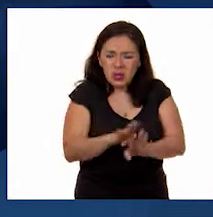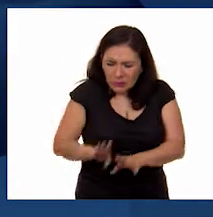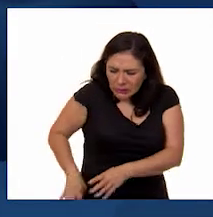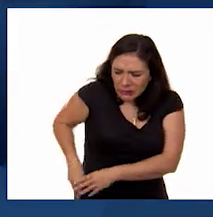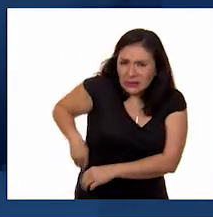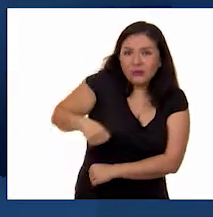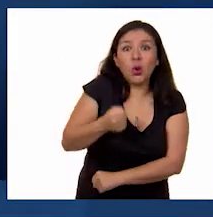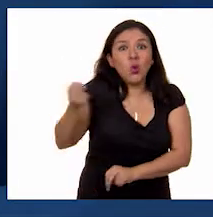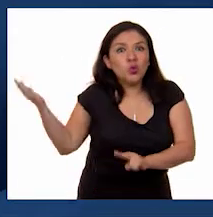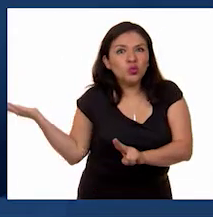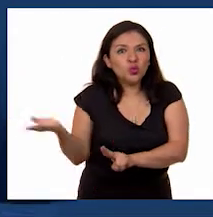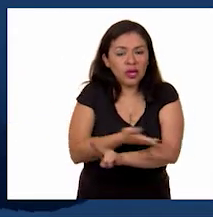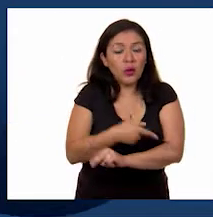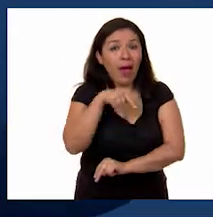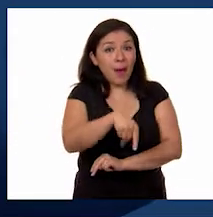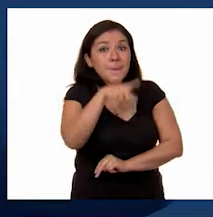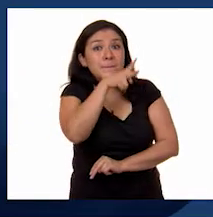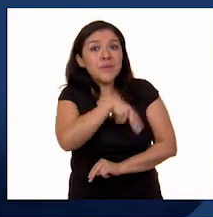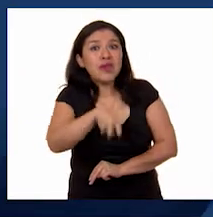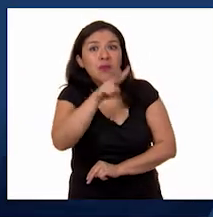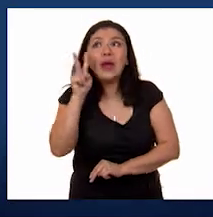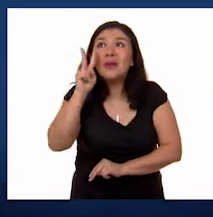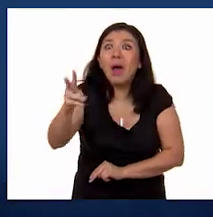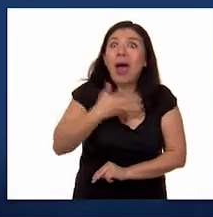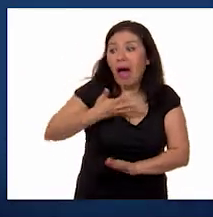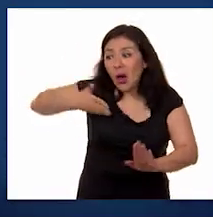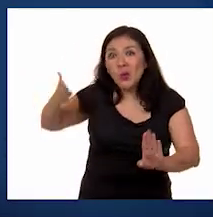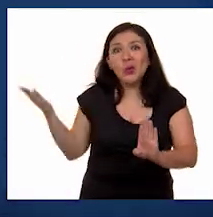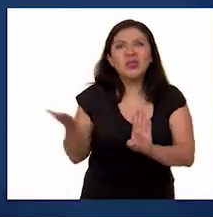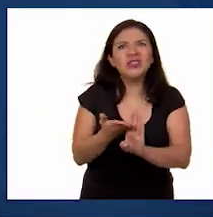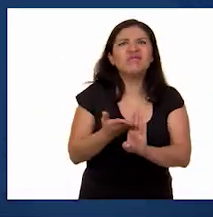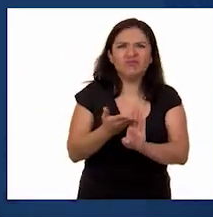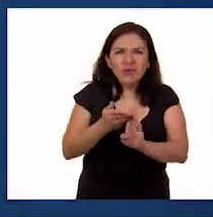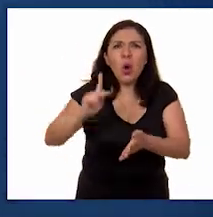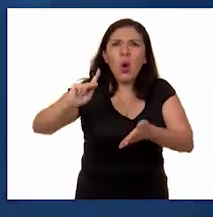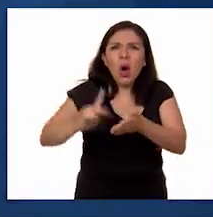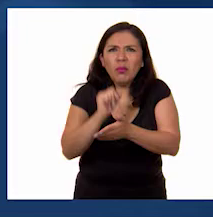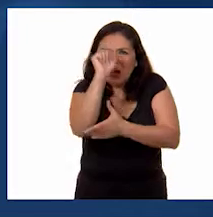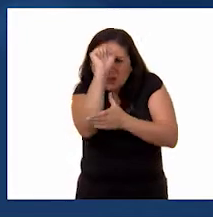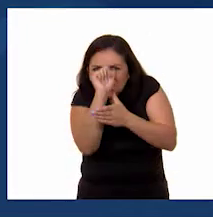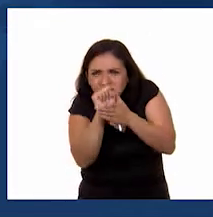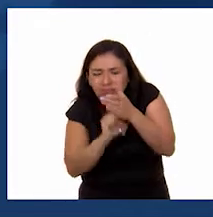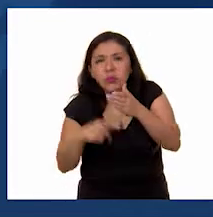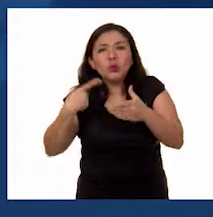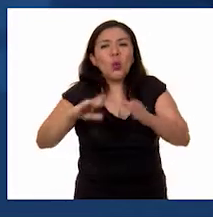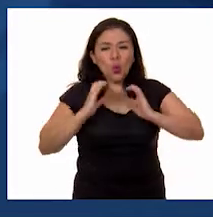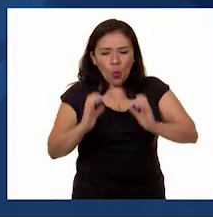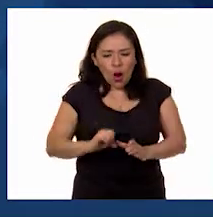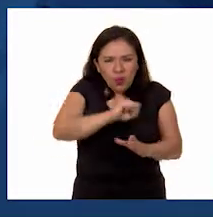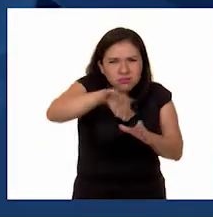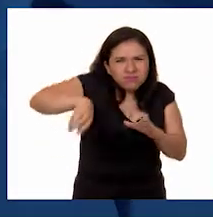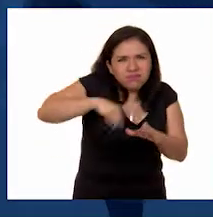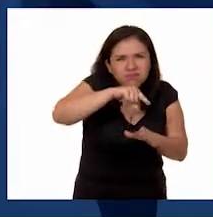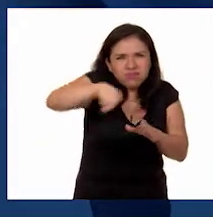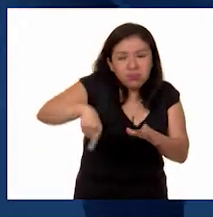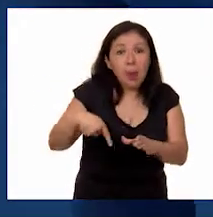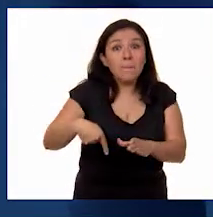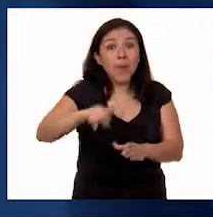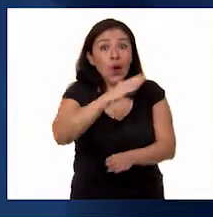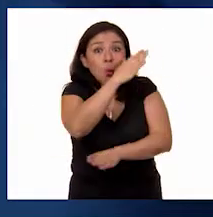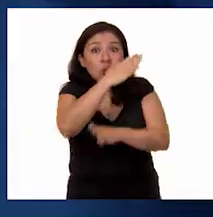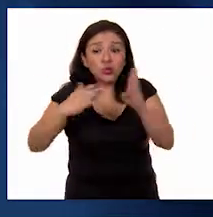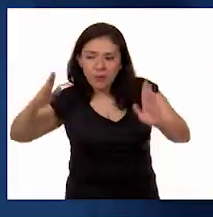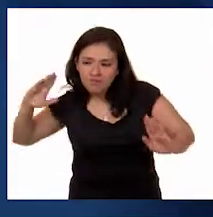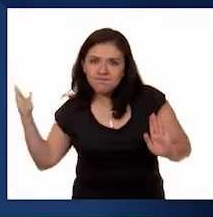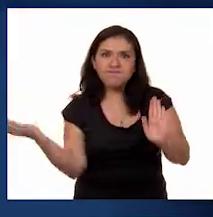cintura. La víbora vio la amenaza y hundió más la cabeza en el centro mismo de su espiral, pero el machete